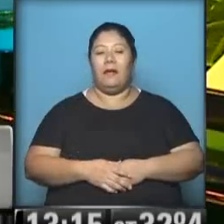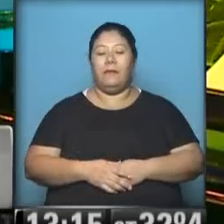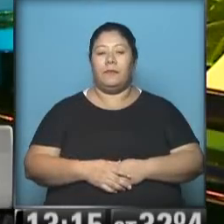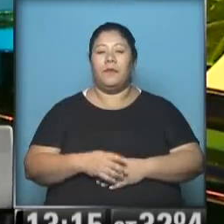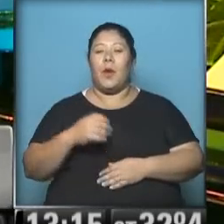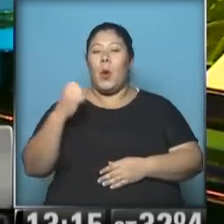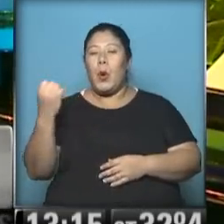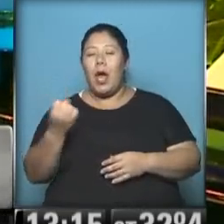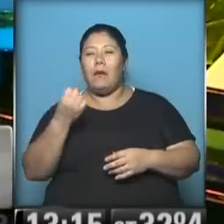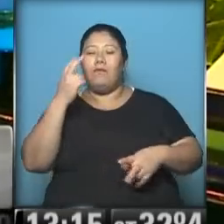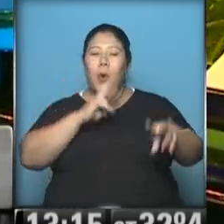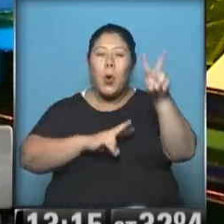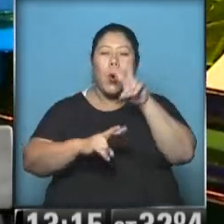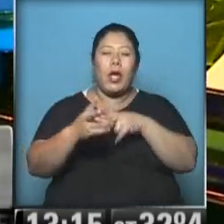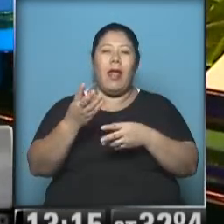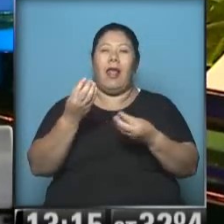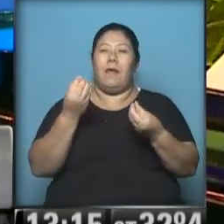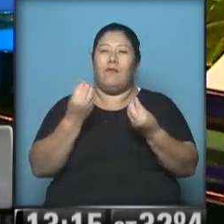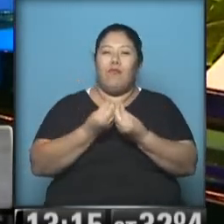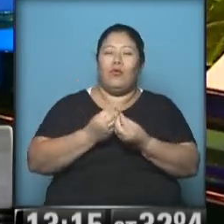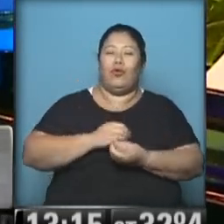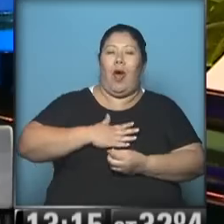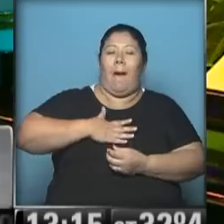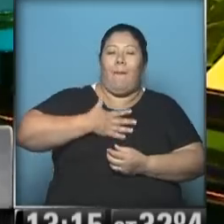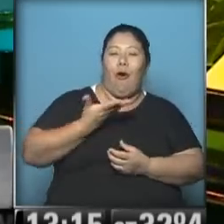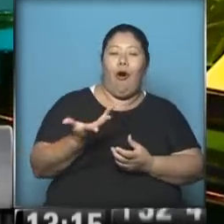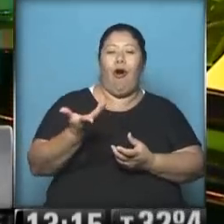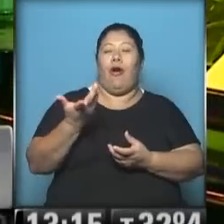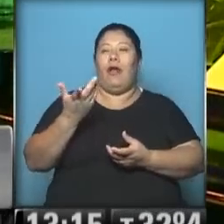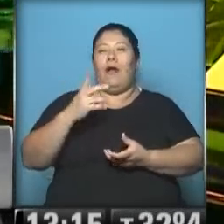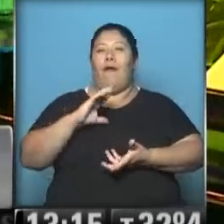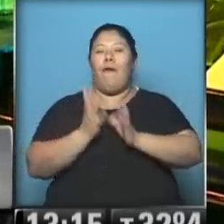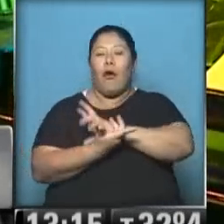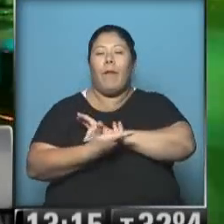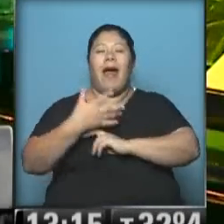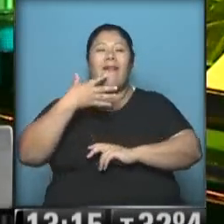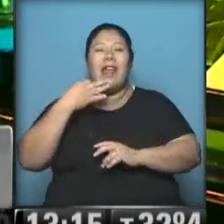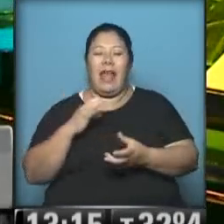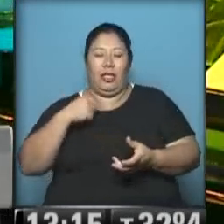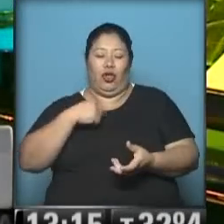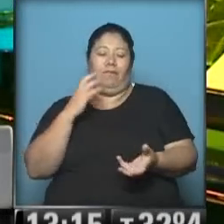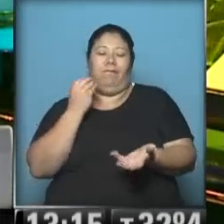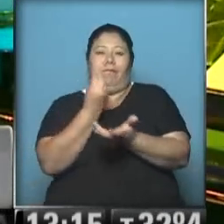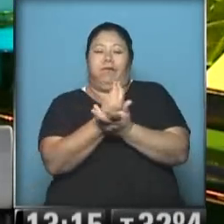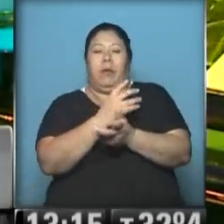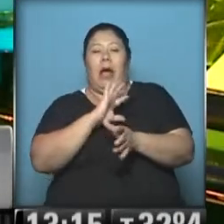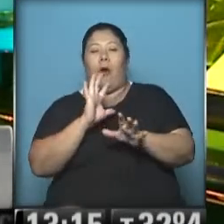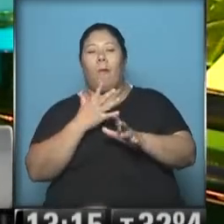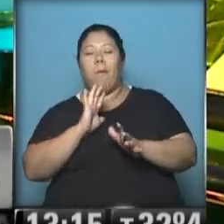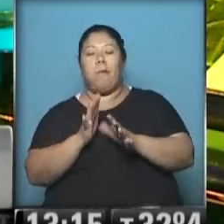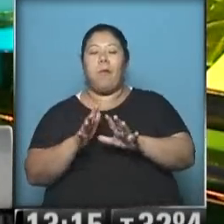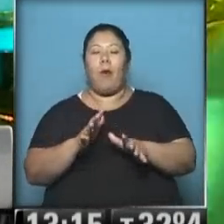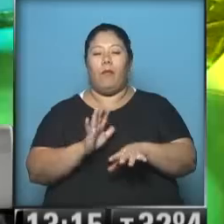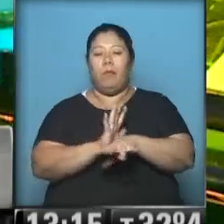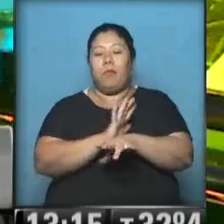con mucho tiempo, con mucho amor, así que es lo que representa para mí la búsqueda de la verdad de alguna manera. ¿Qué diferencia lo que es un contenido de